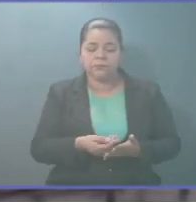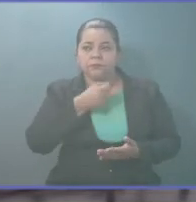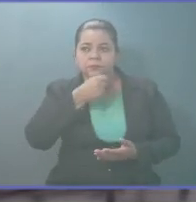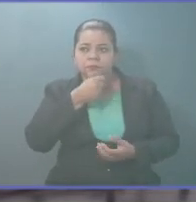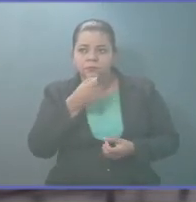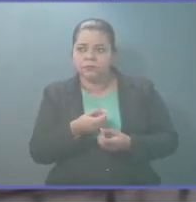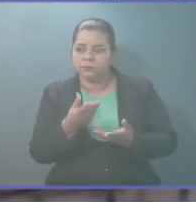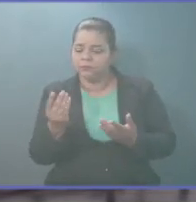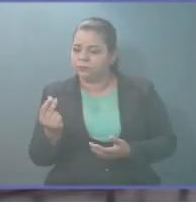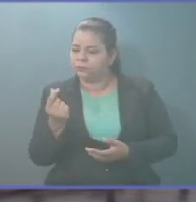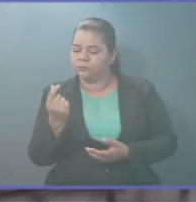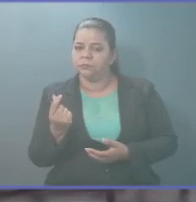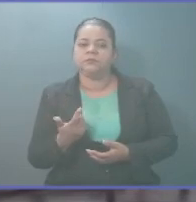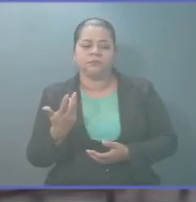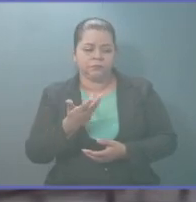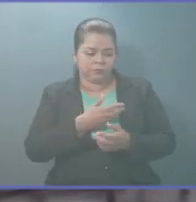cambiar